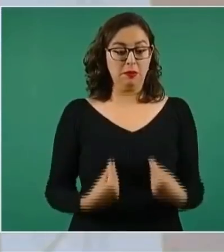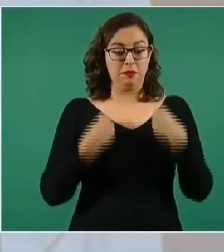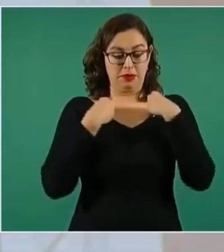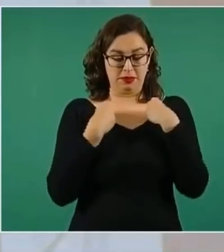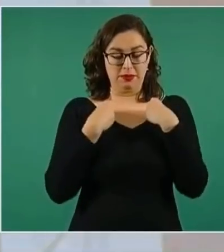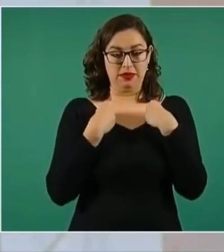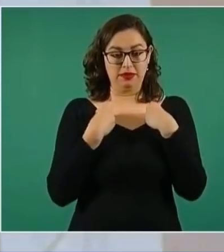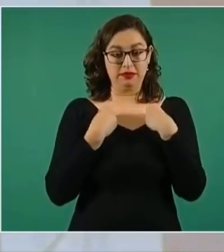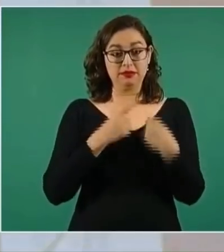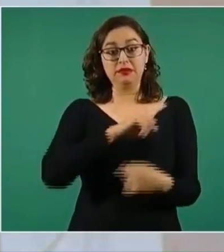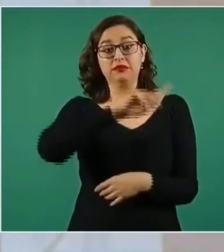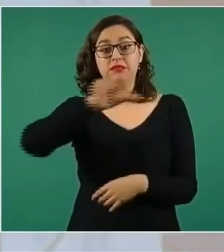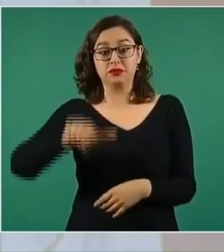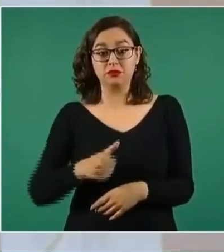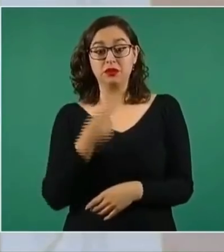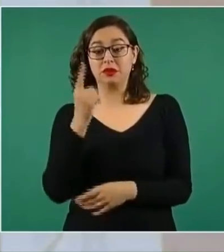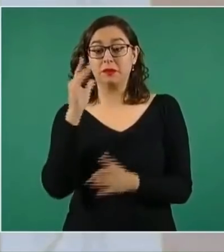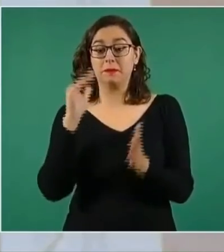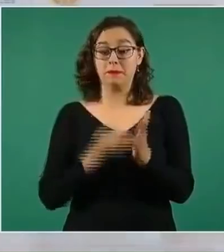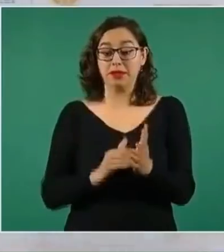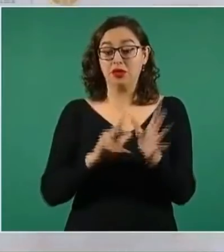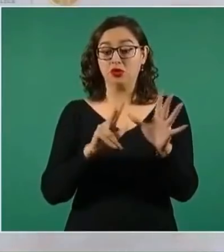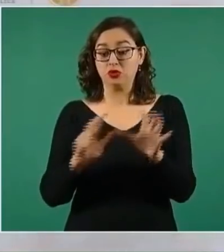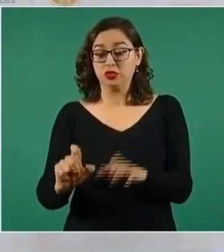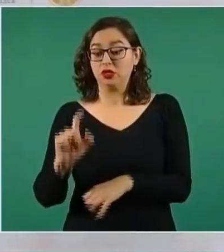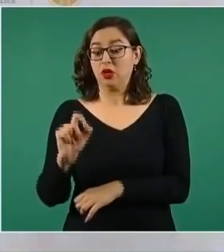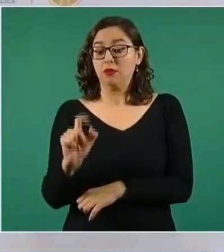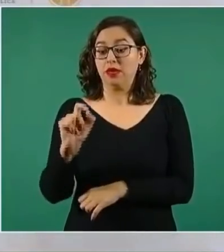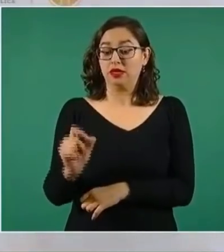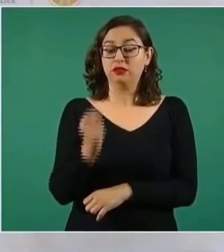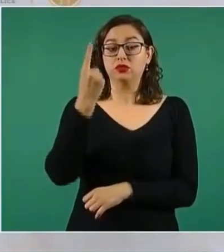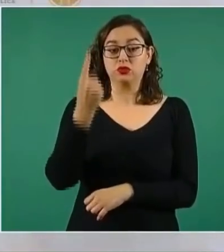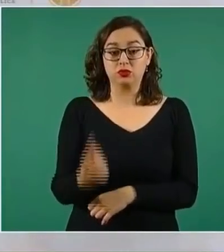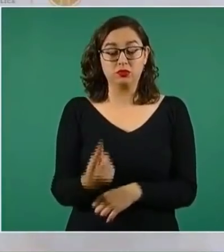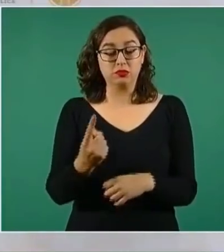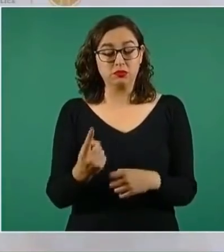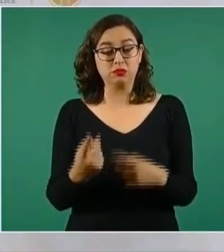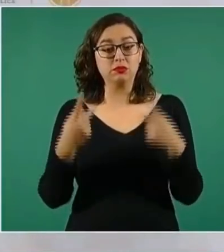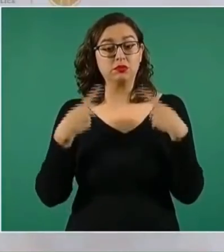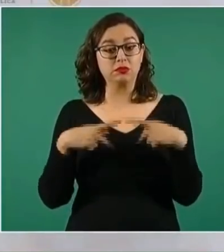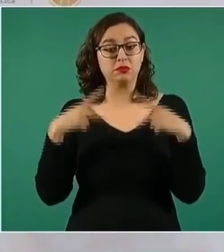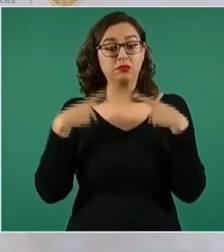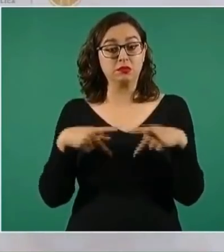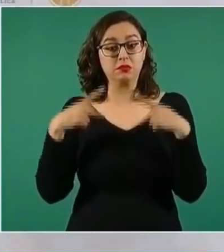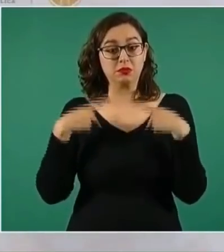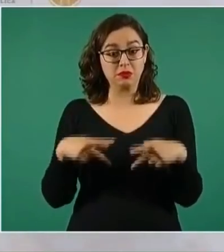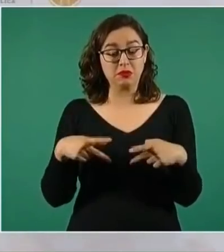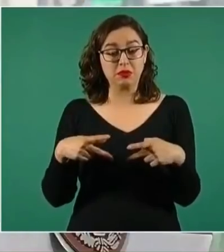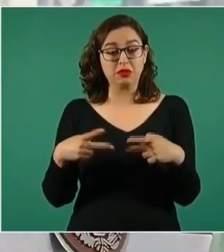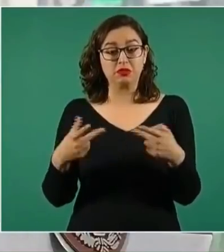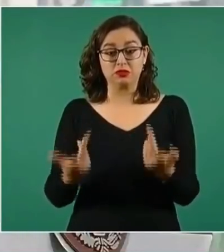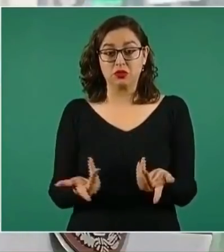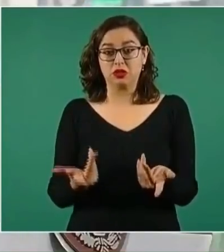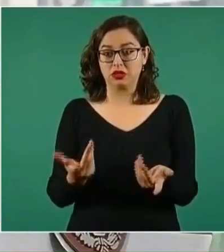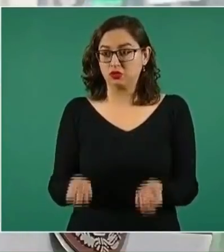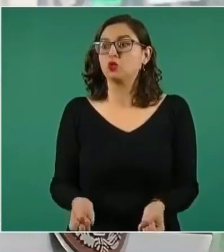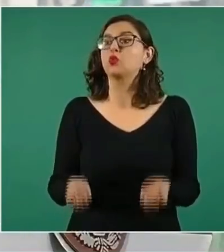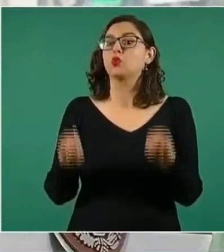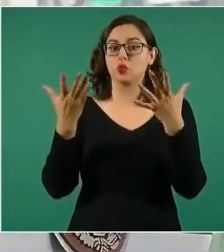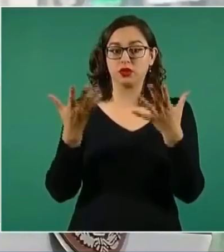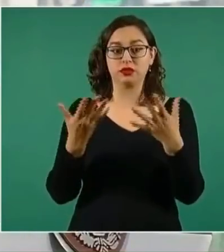en 1821 la población del México que había logrado